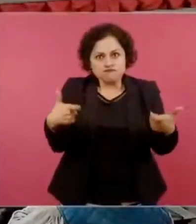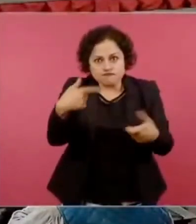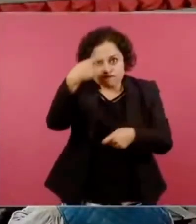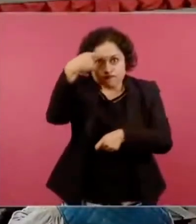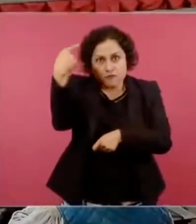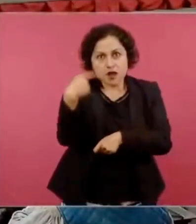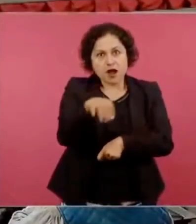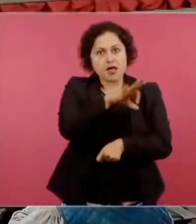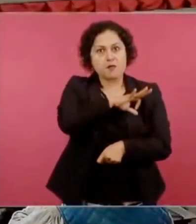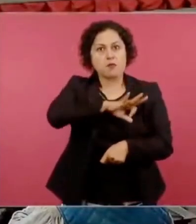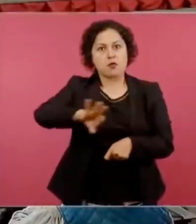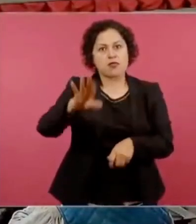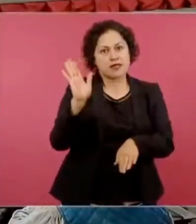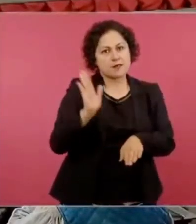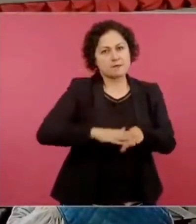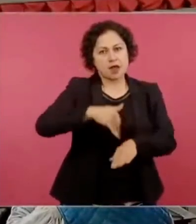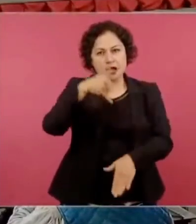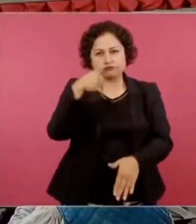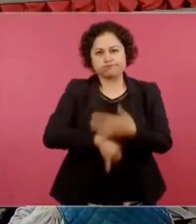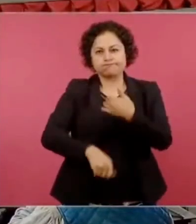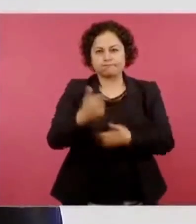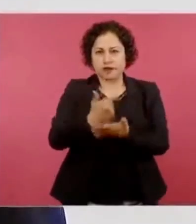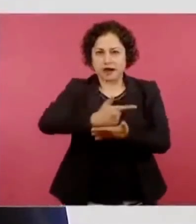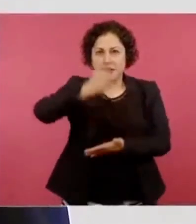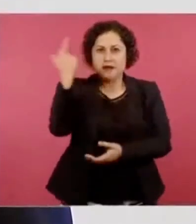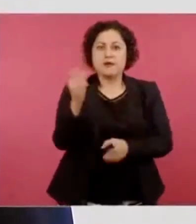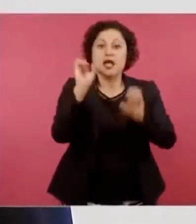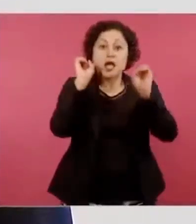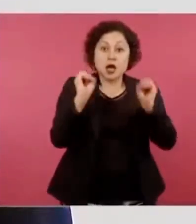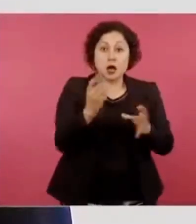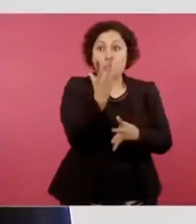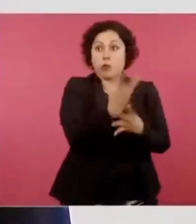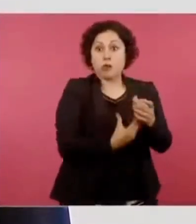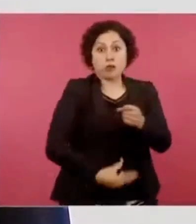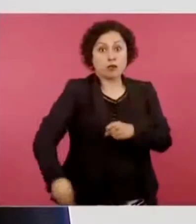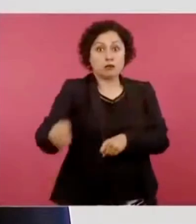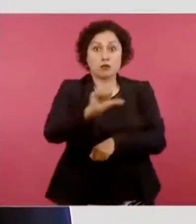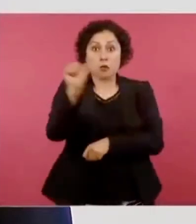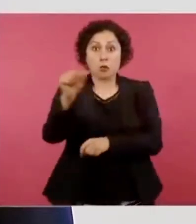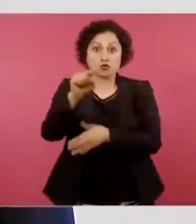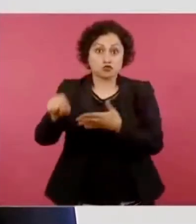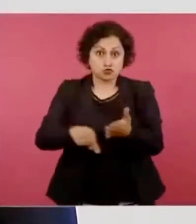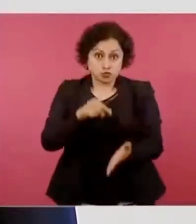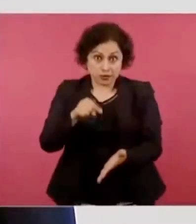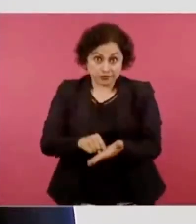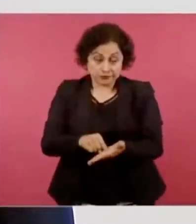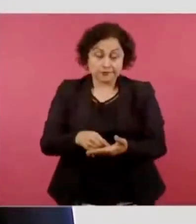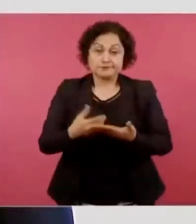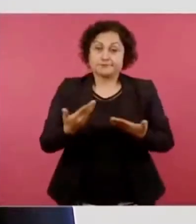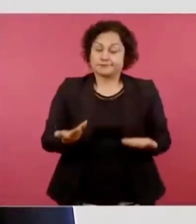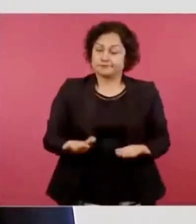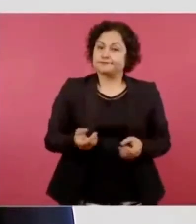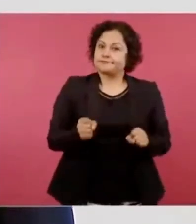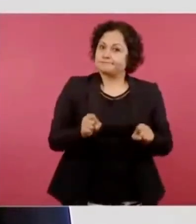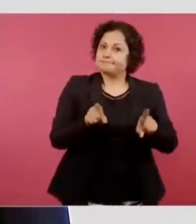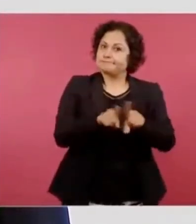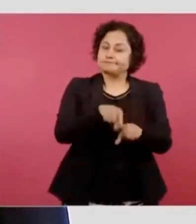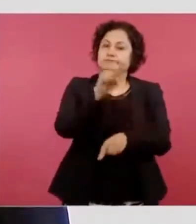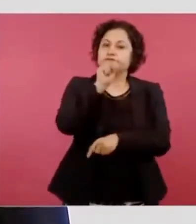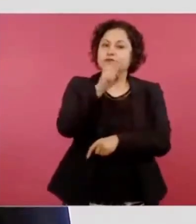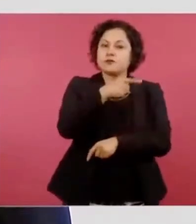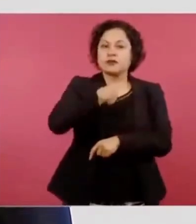con alto riesgo de darse a la fuga. Y por supuesto, de manera adicional, estamos viendo